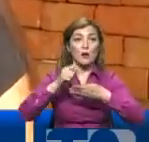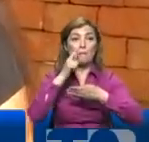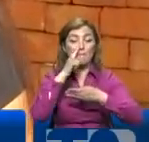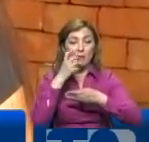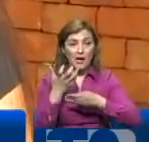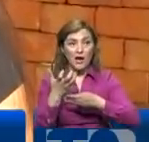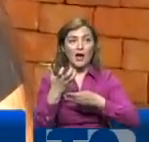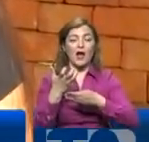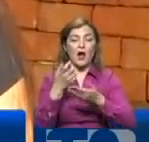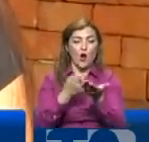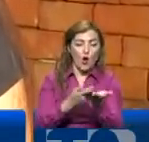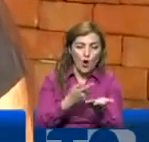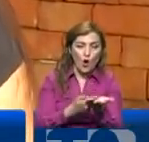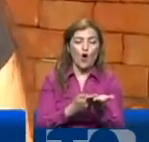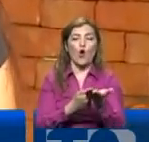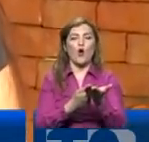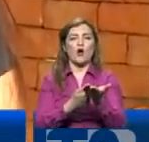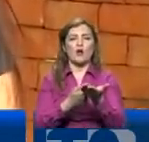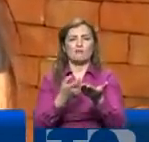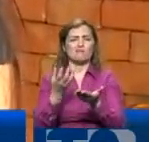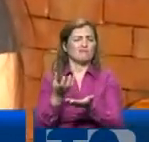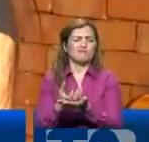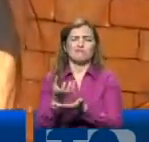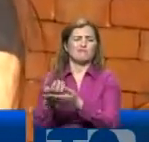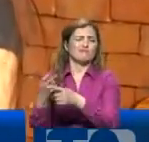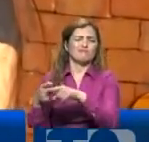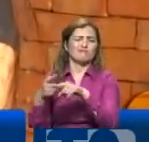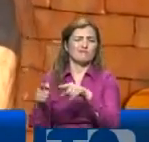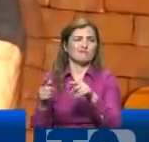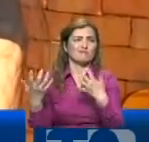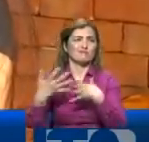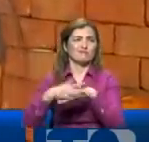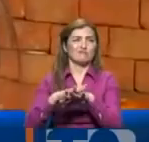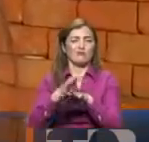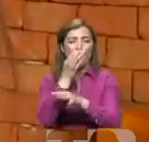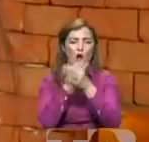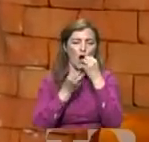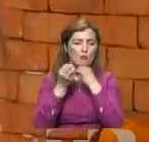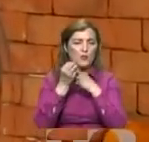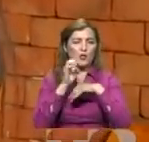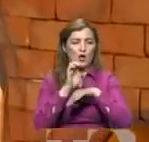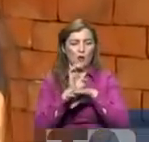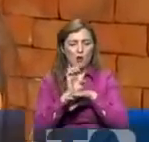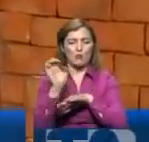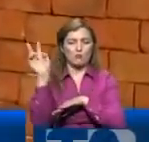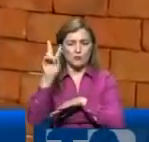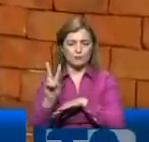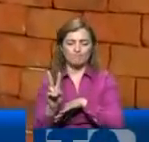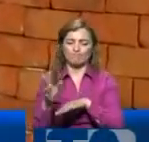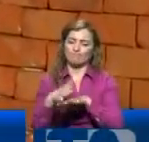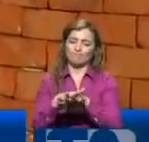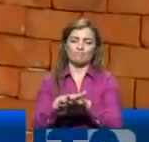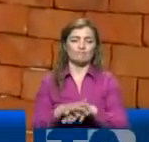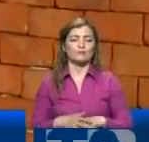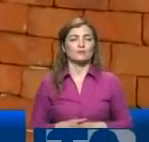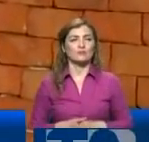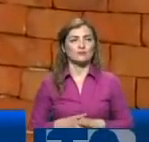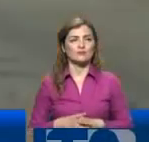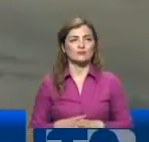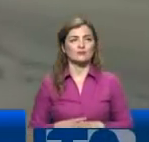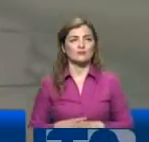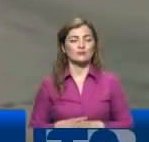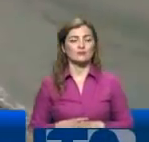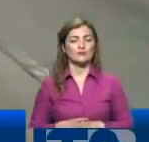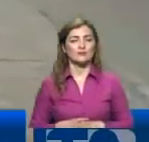hot dogs, vendemos arepa. O sea, quisimos hacer como una fusión entre la comida venezolana y también incluir la comida